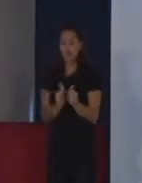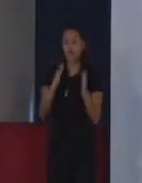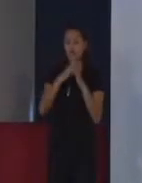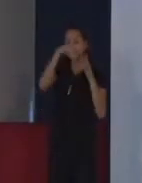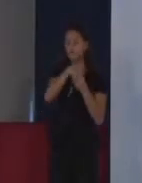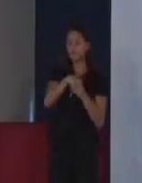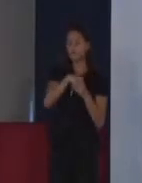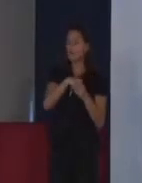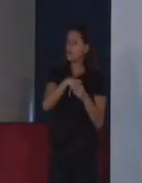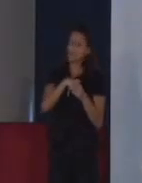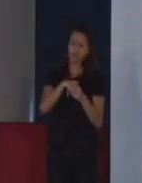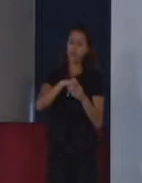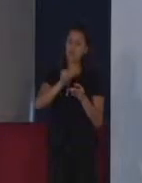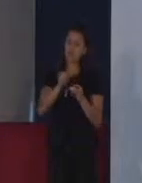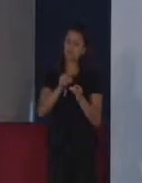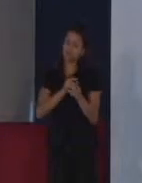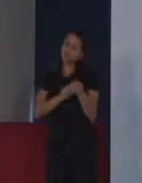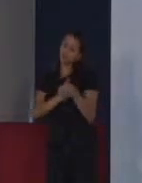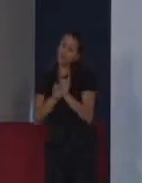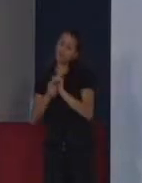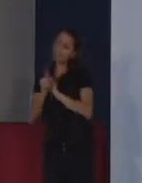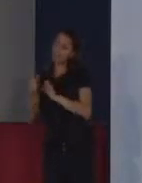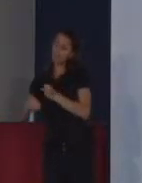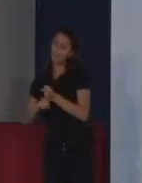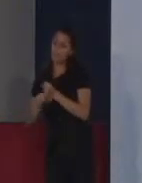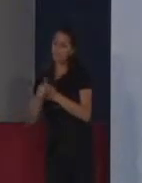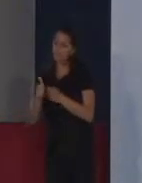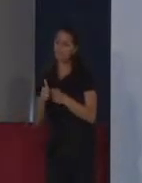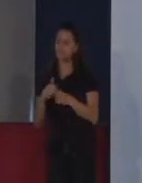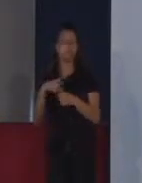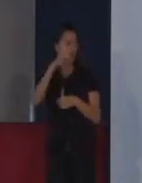realmente se empiece a hacer otro tipo de apoyos.